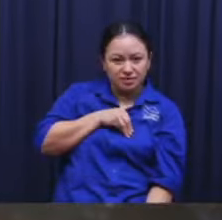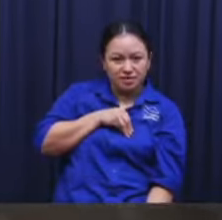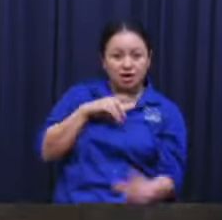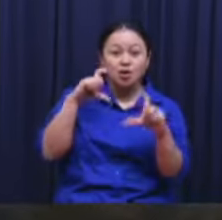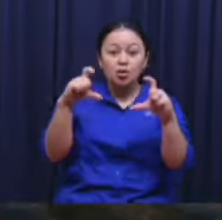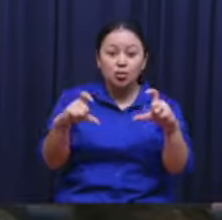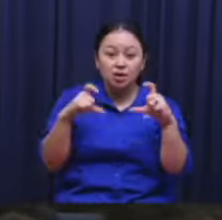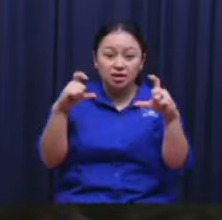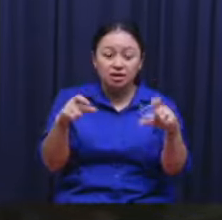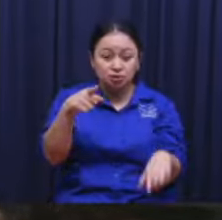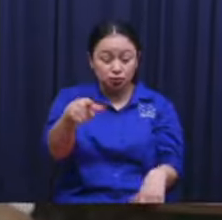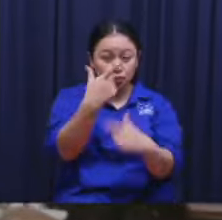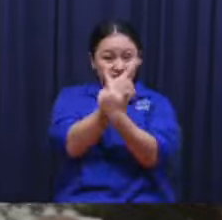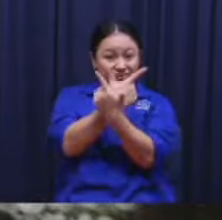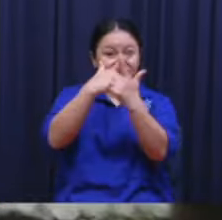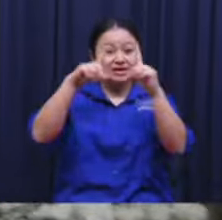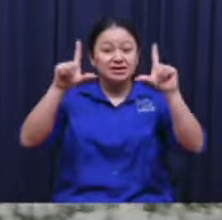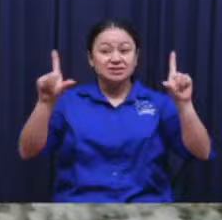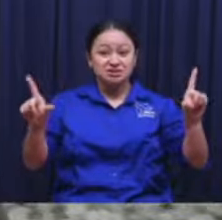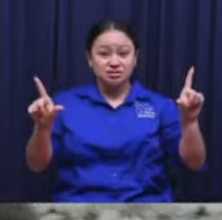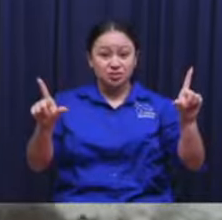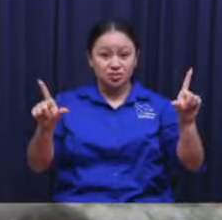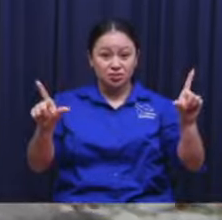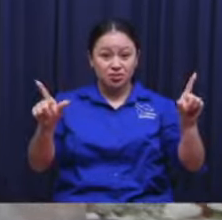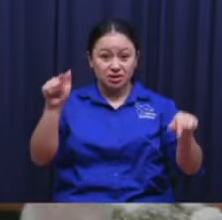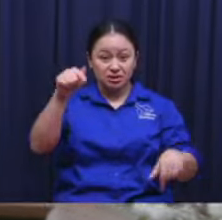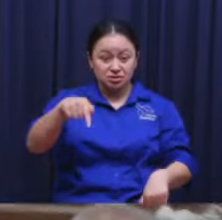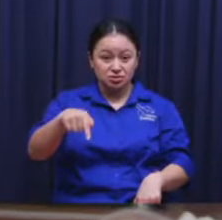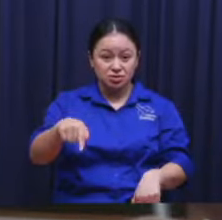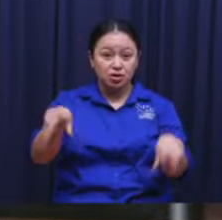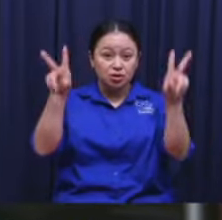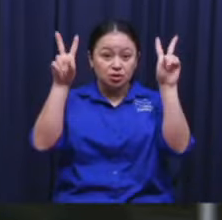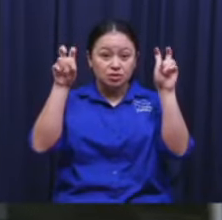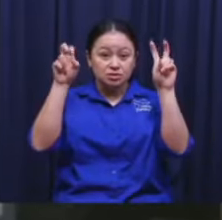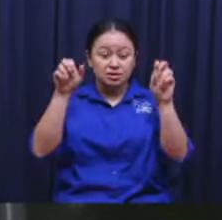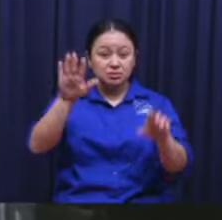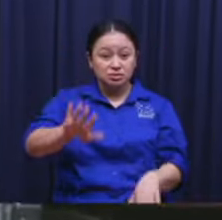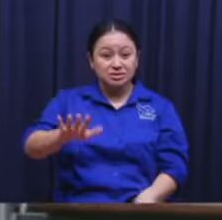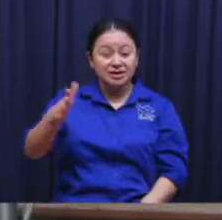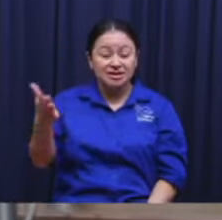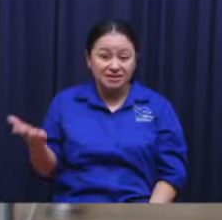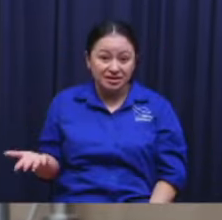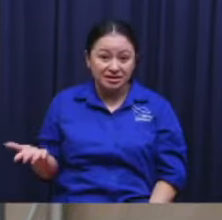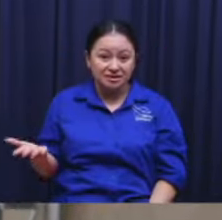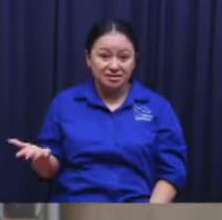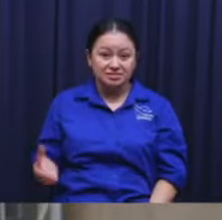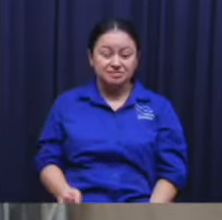cuidando tu liberación. Fue uno de los temas de ayer. Bueno, los dos hablaron de lo mismo.